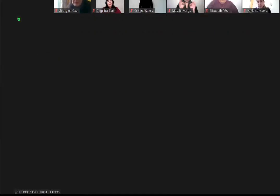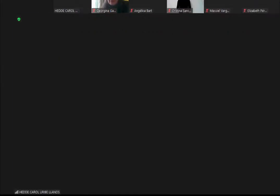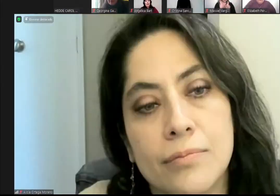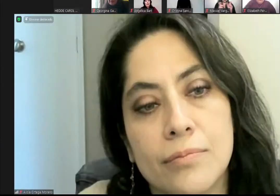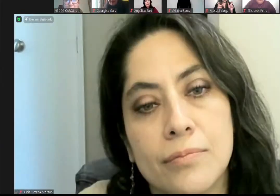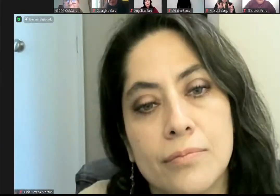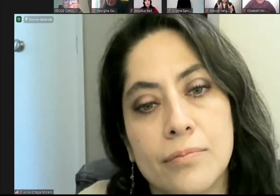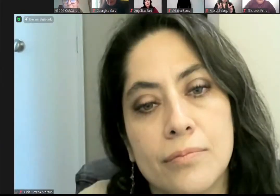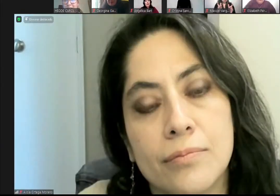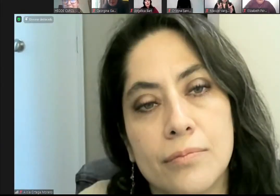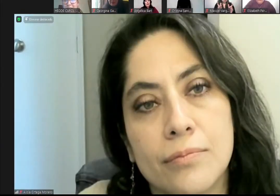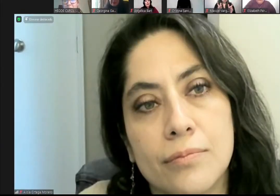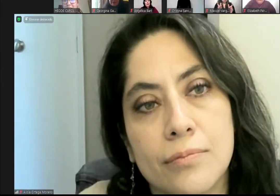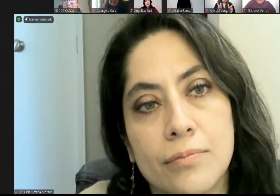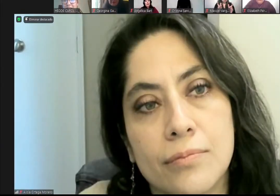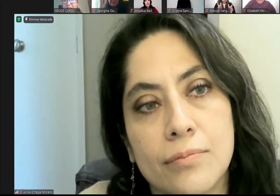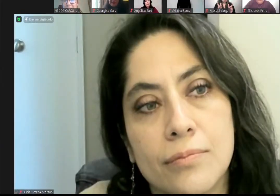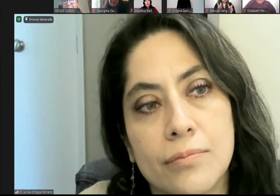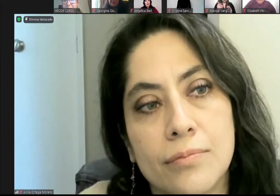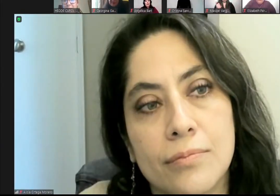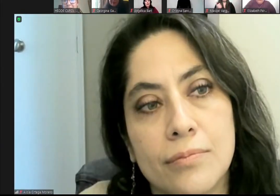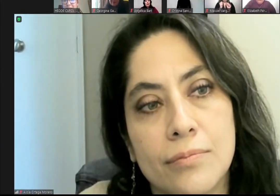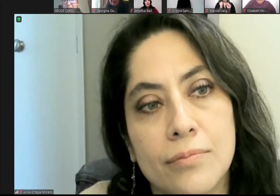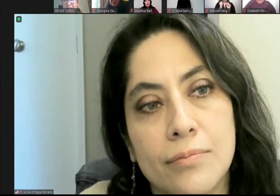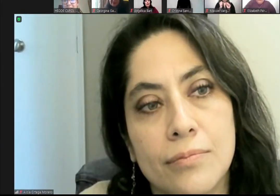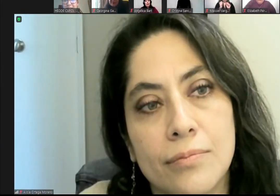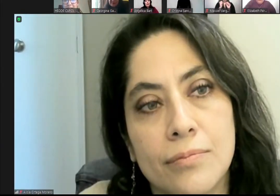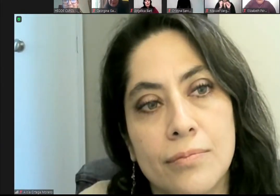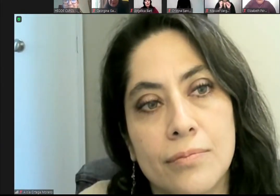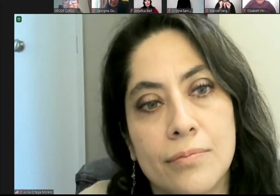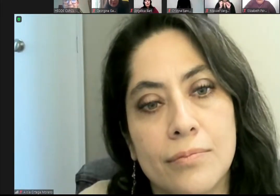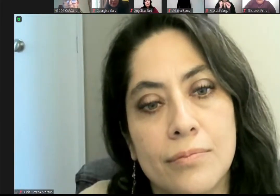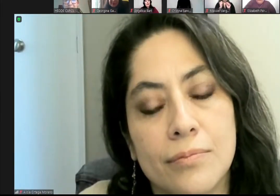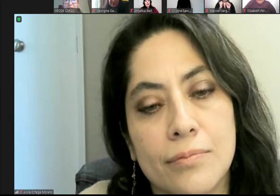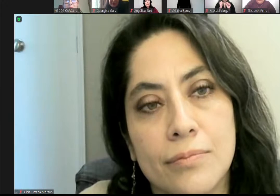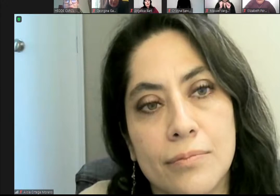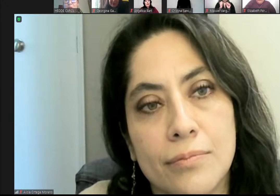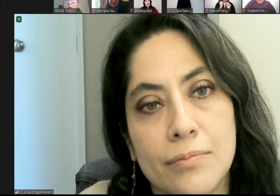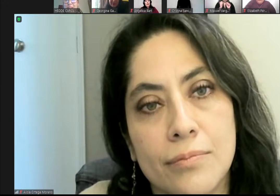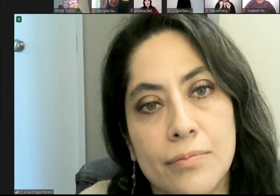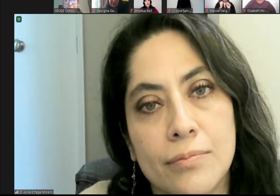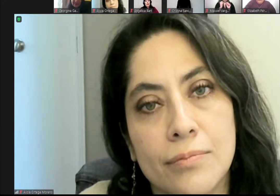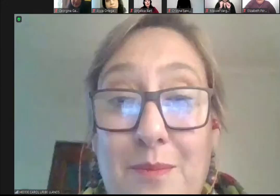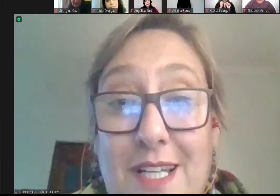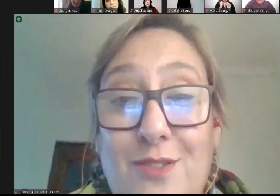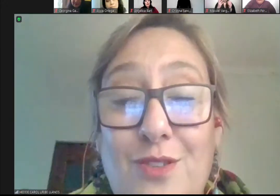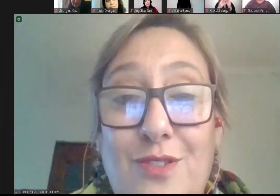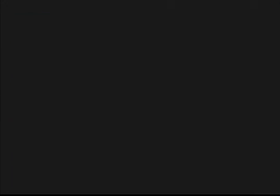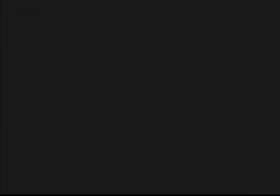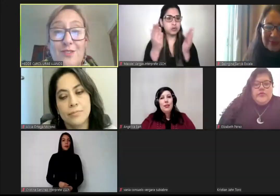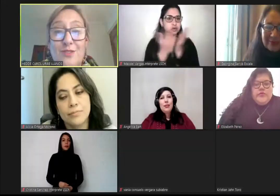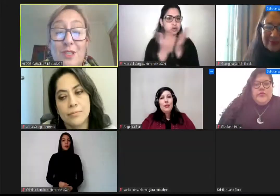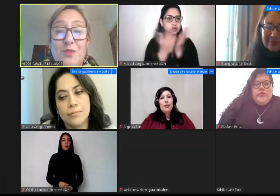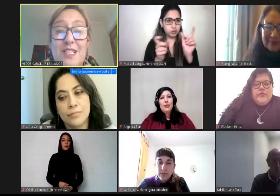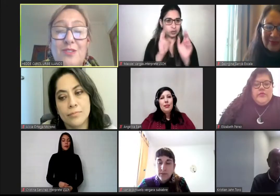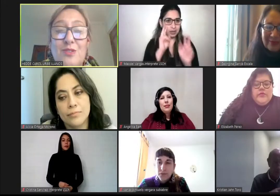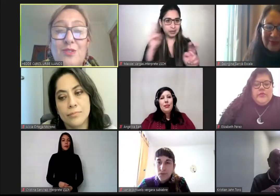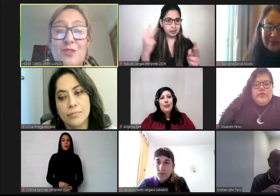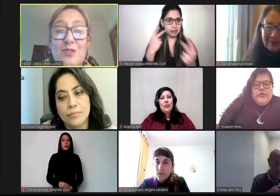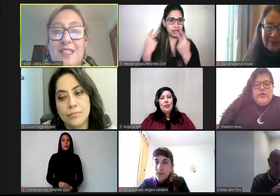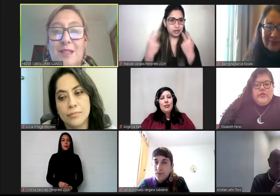que podemos producir cambios significativos están muchos estudiantes además mirándonos ¿no es cierto?